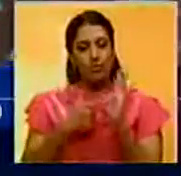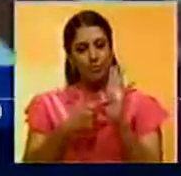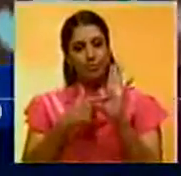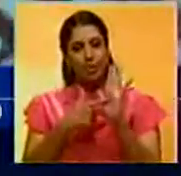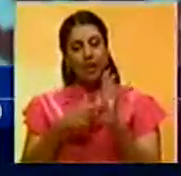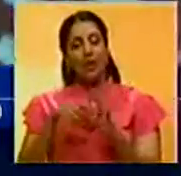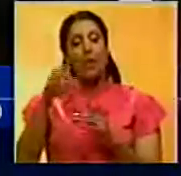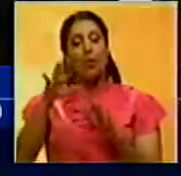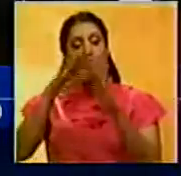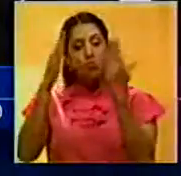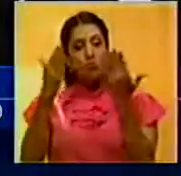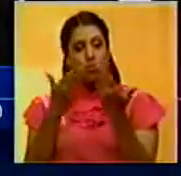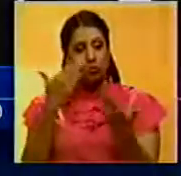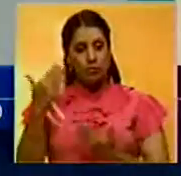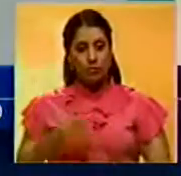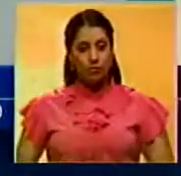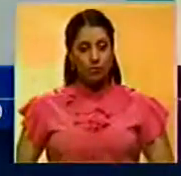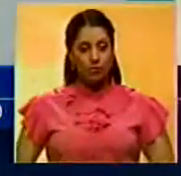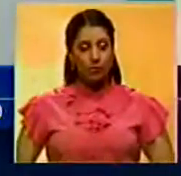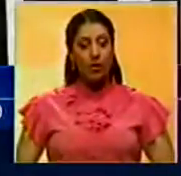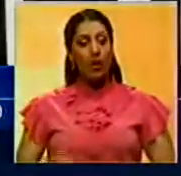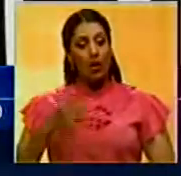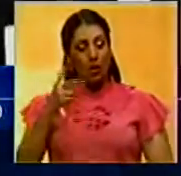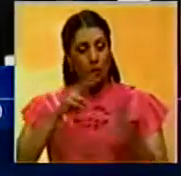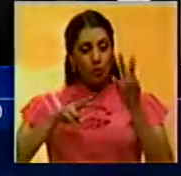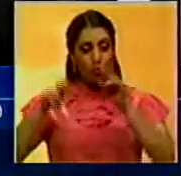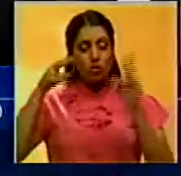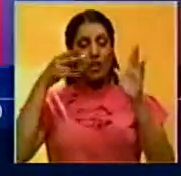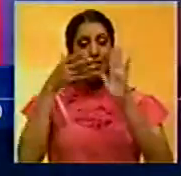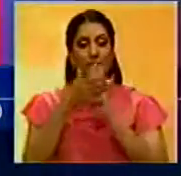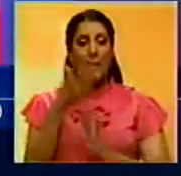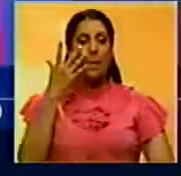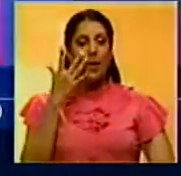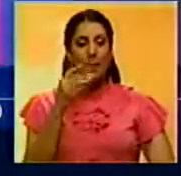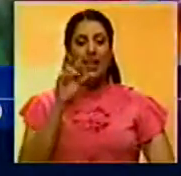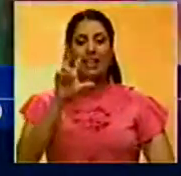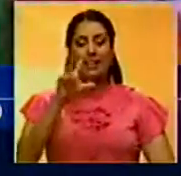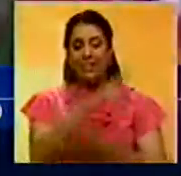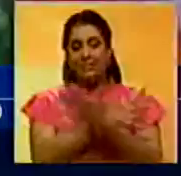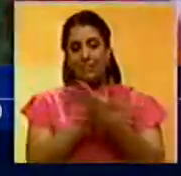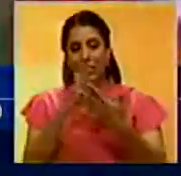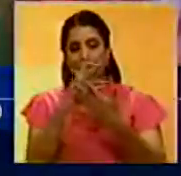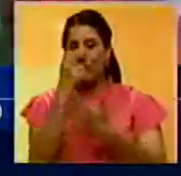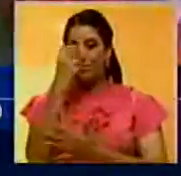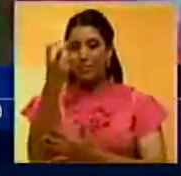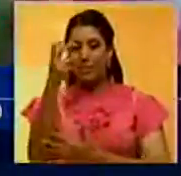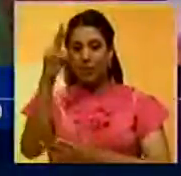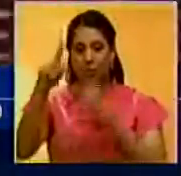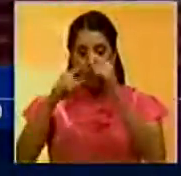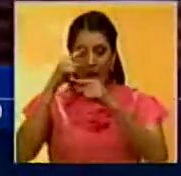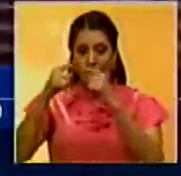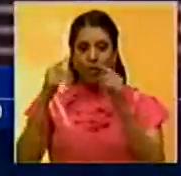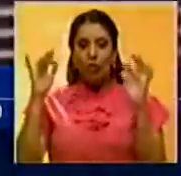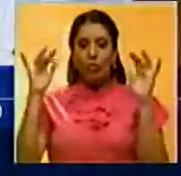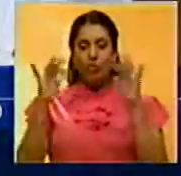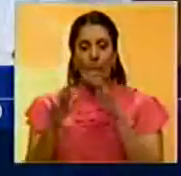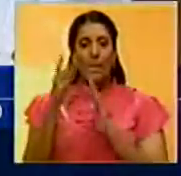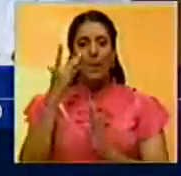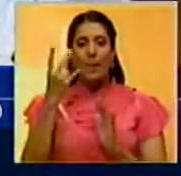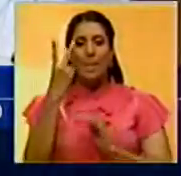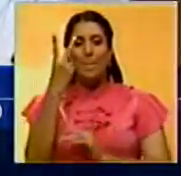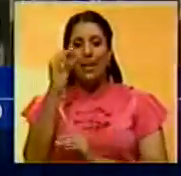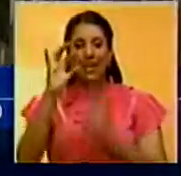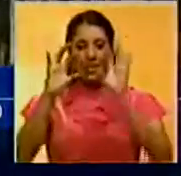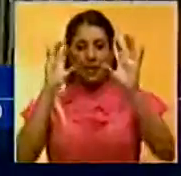vistas en el MoMA. Prestigioso museo que recibe más de 3 millones de visitantes por años provenientes de más de